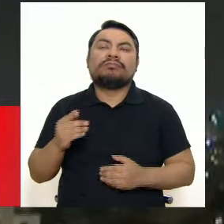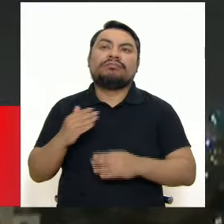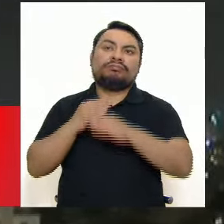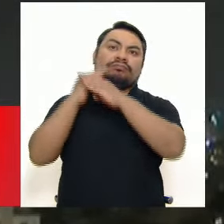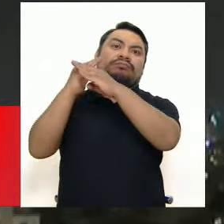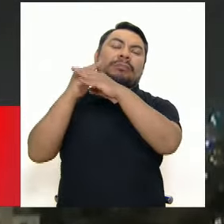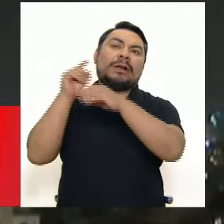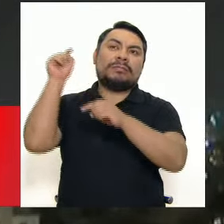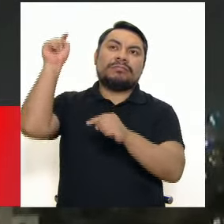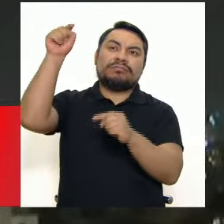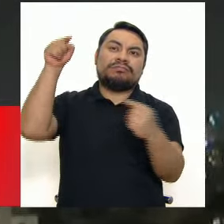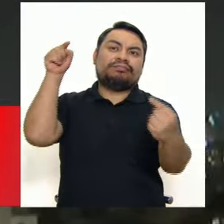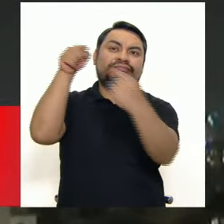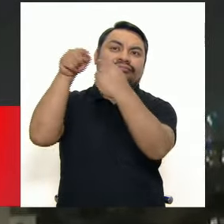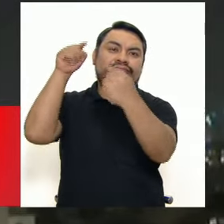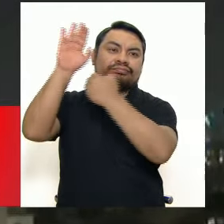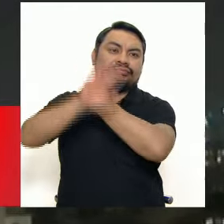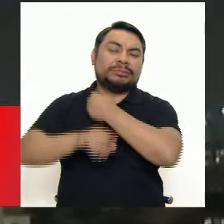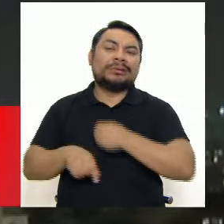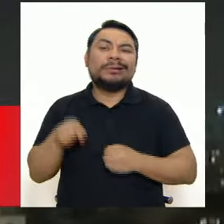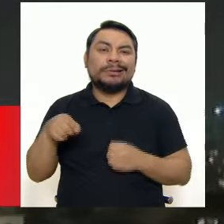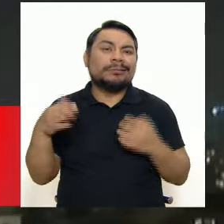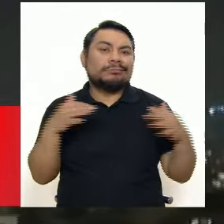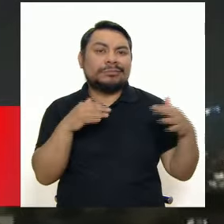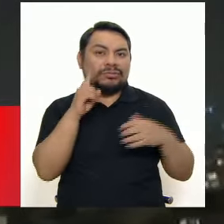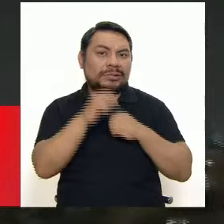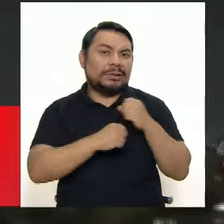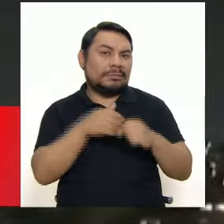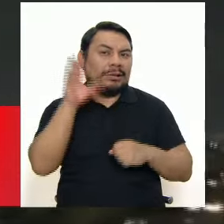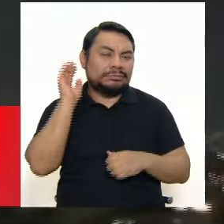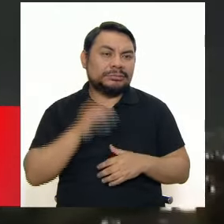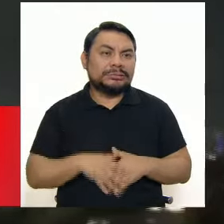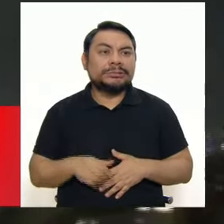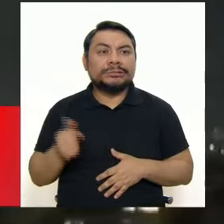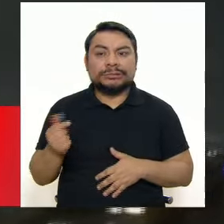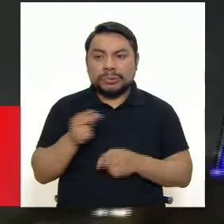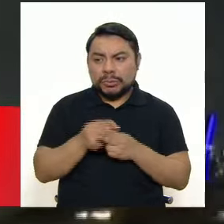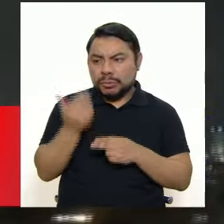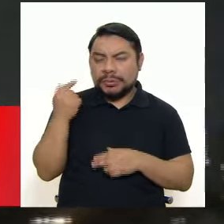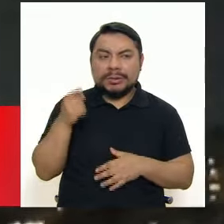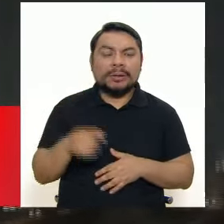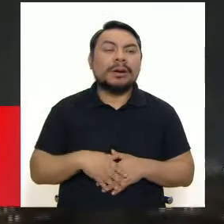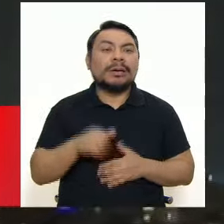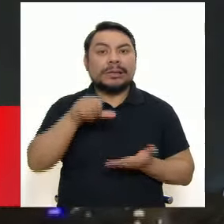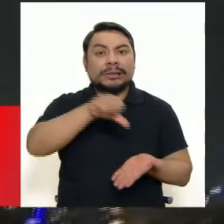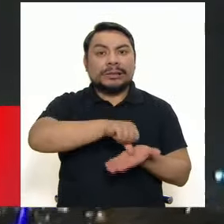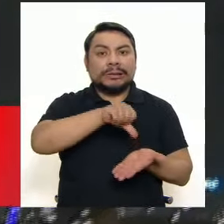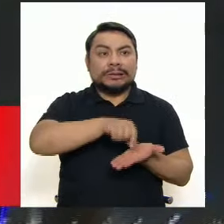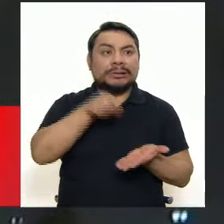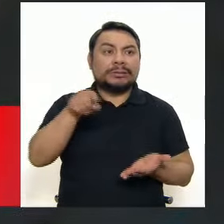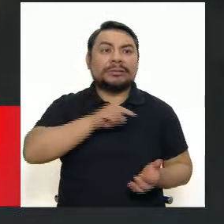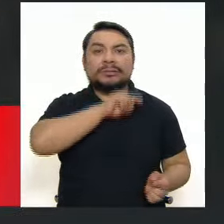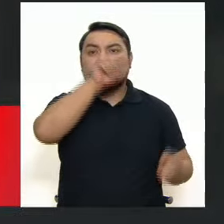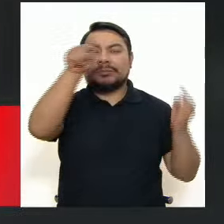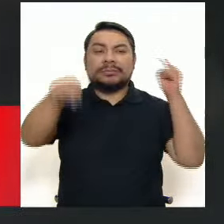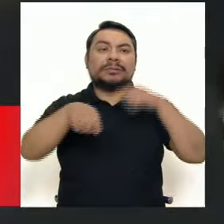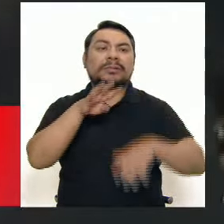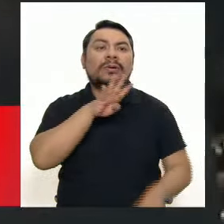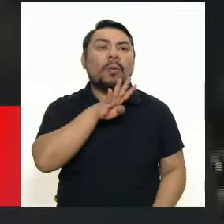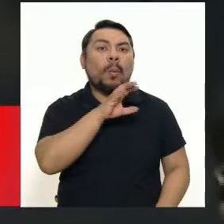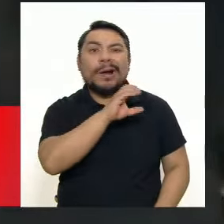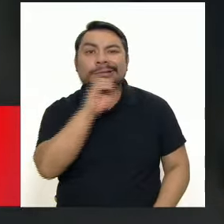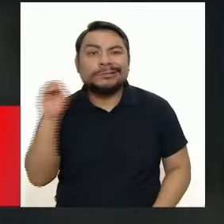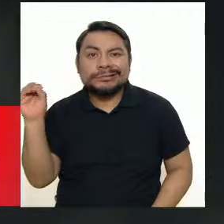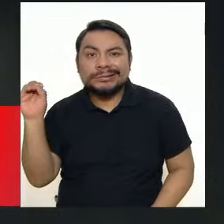un conflicto de que lleva ya más de un año, pero esto ha ocurrido hace pocas horas. Irán ha disparado al menos 400